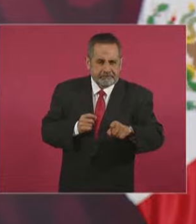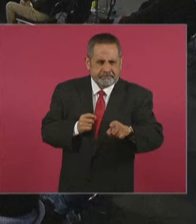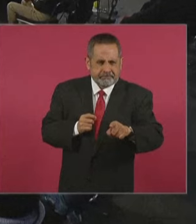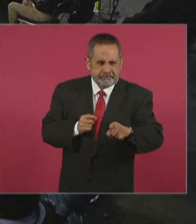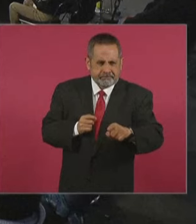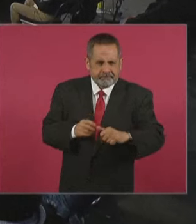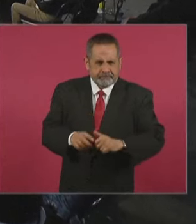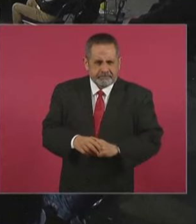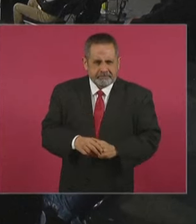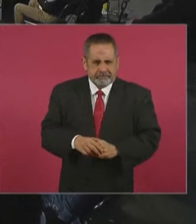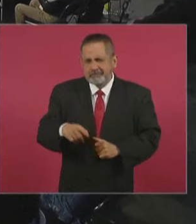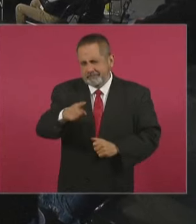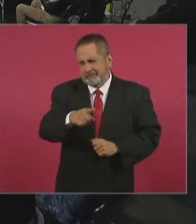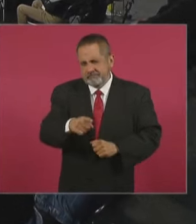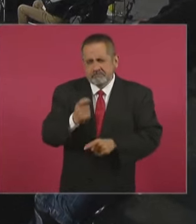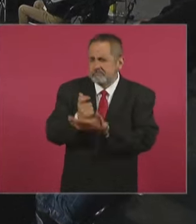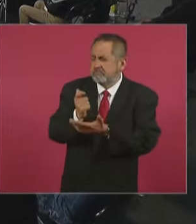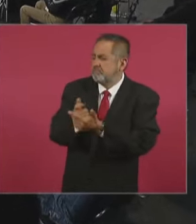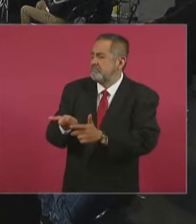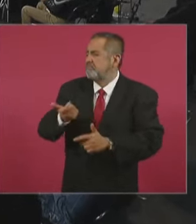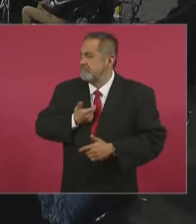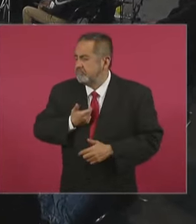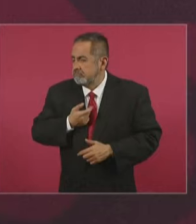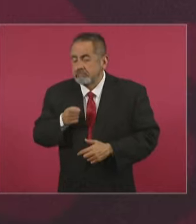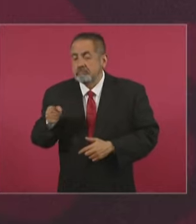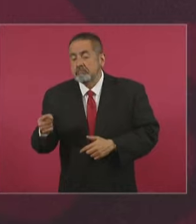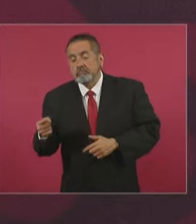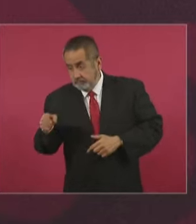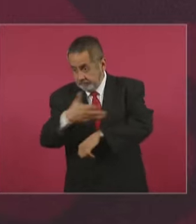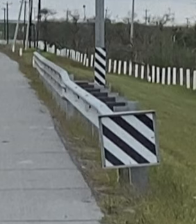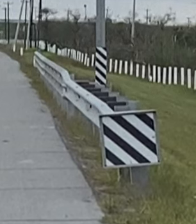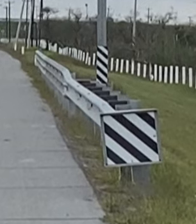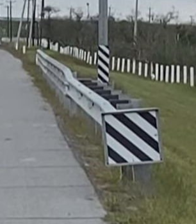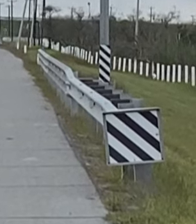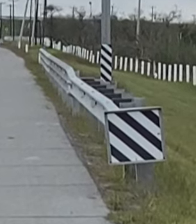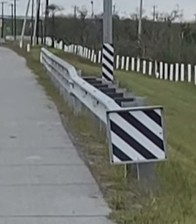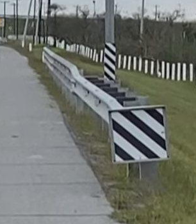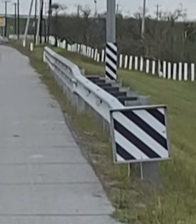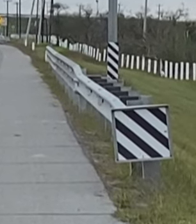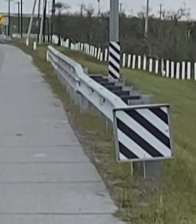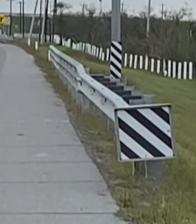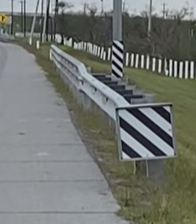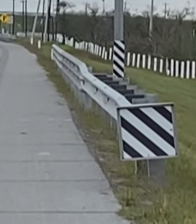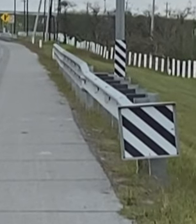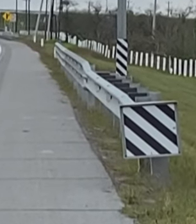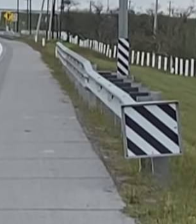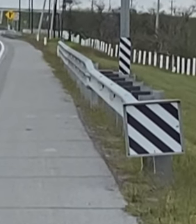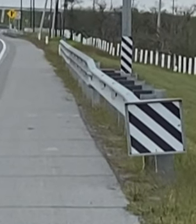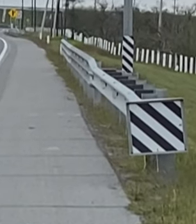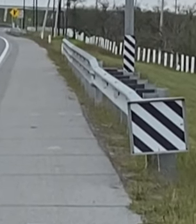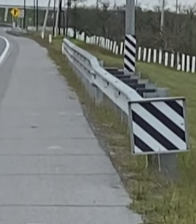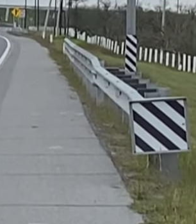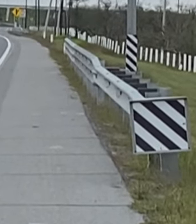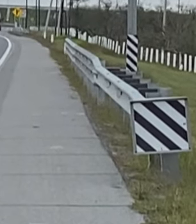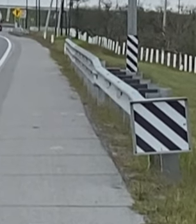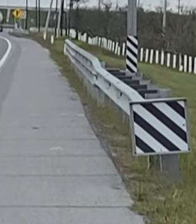de sí extorsión a familiares en Estados Unidos los 26 venezolanos y